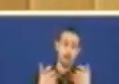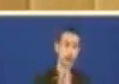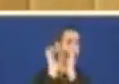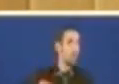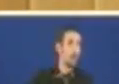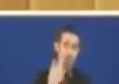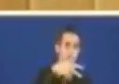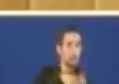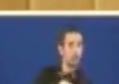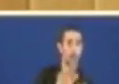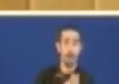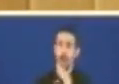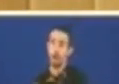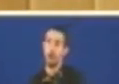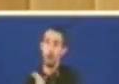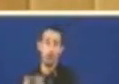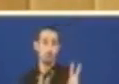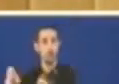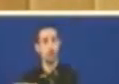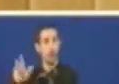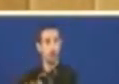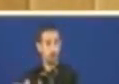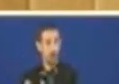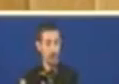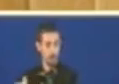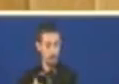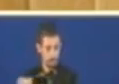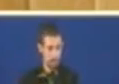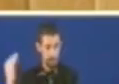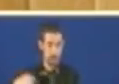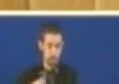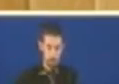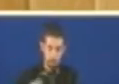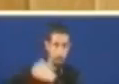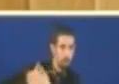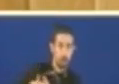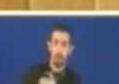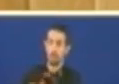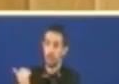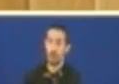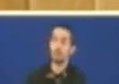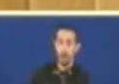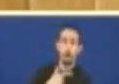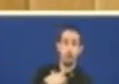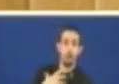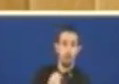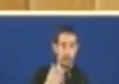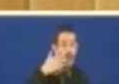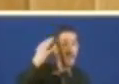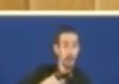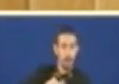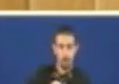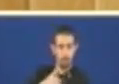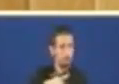financiar novas hipotecas, cada vez, ademais, máis desligadas do que é o valor real, o que son os